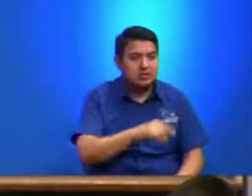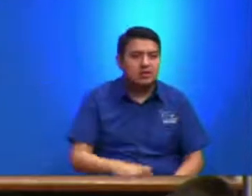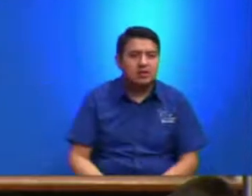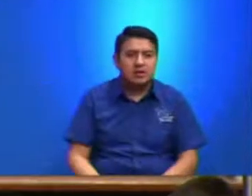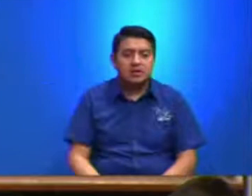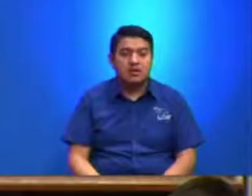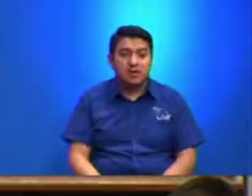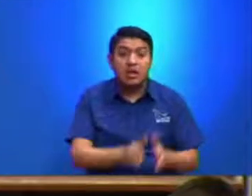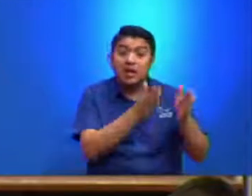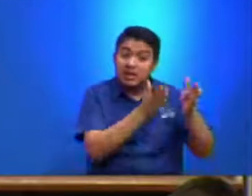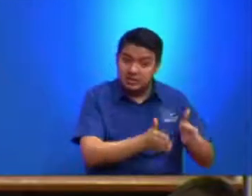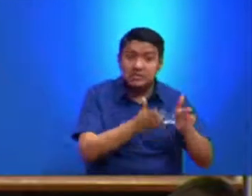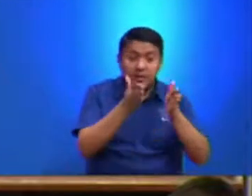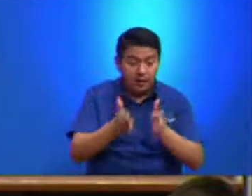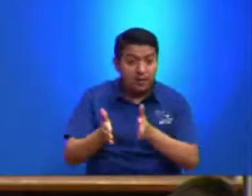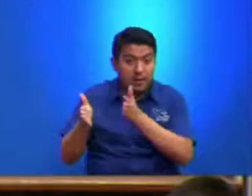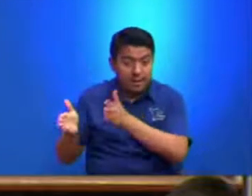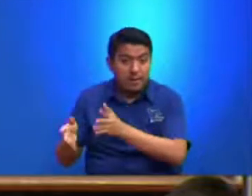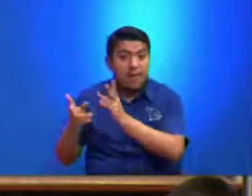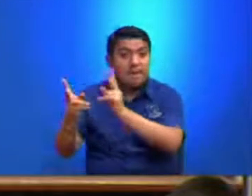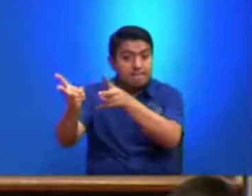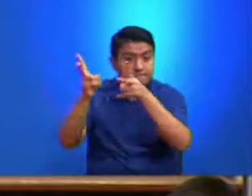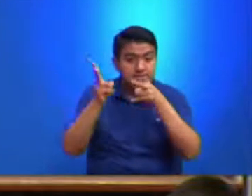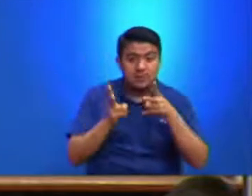¿Cómo se preparan para venir a la iglesia?